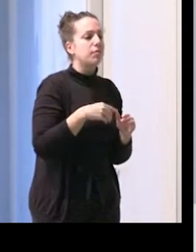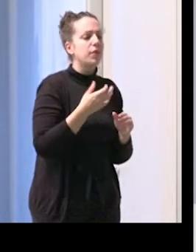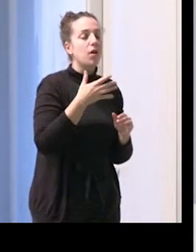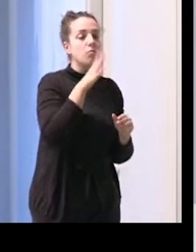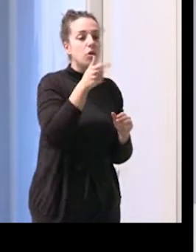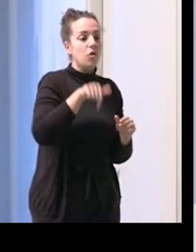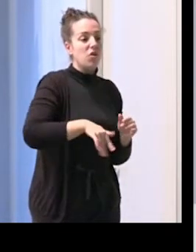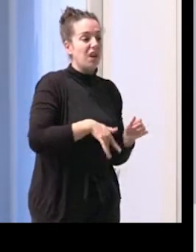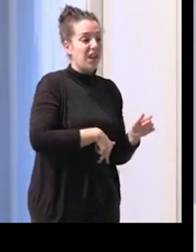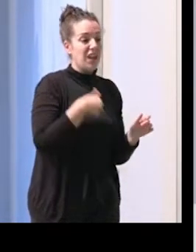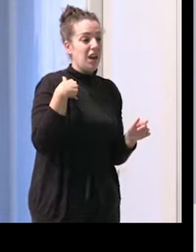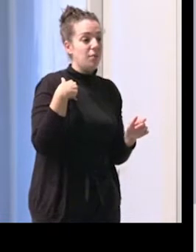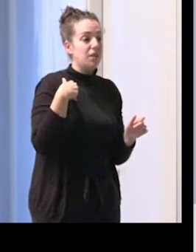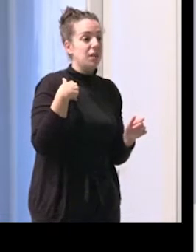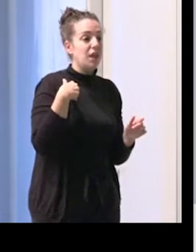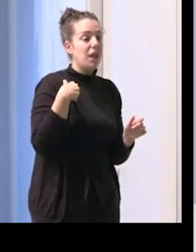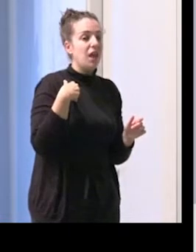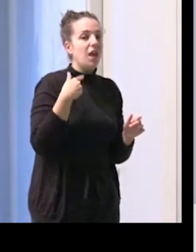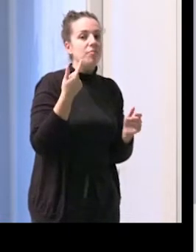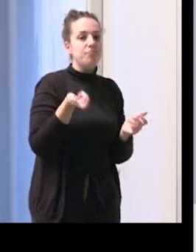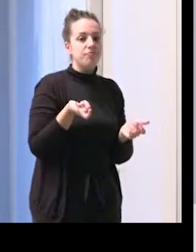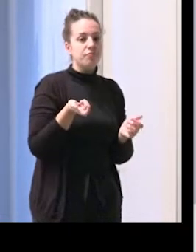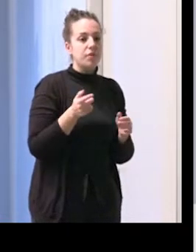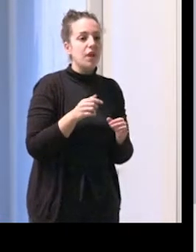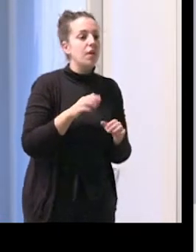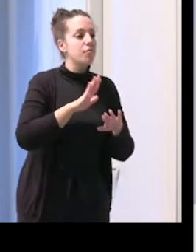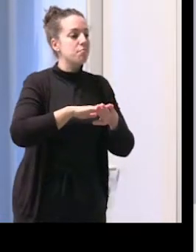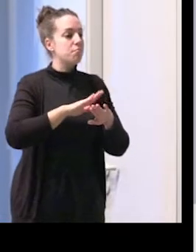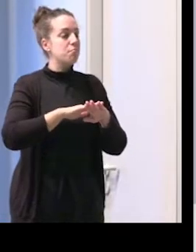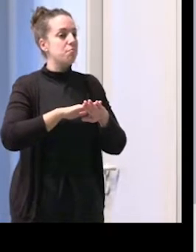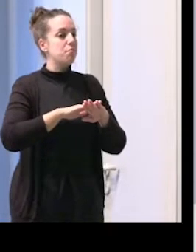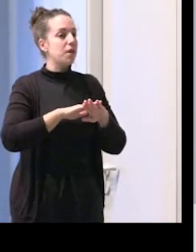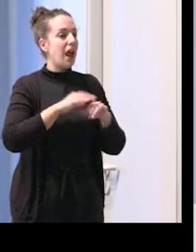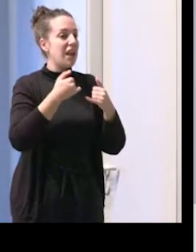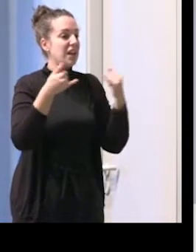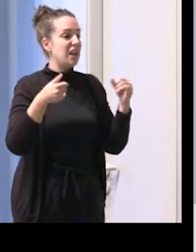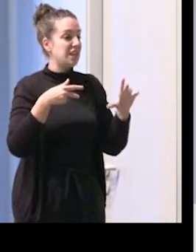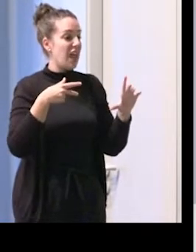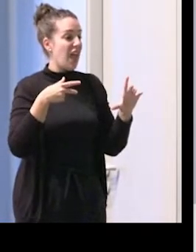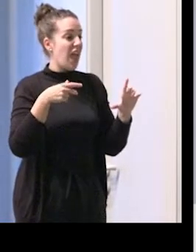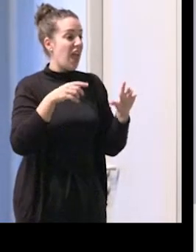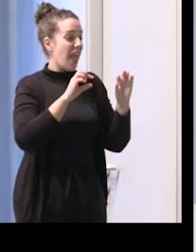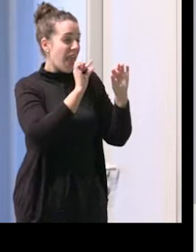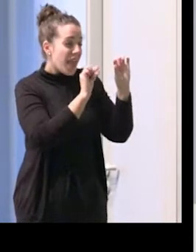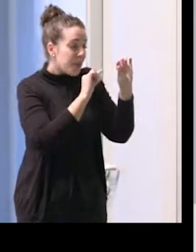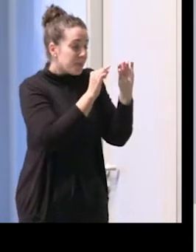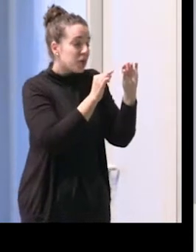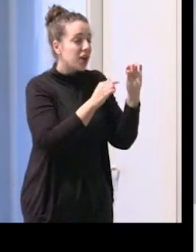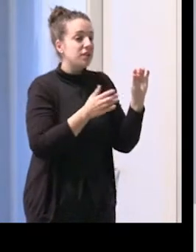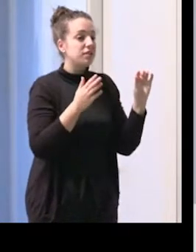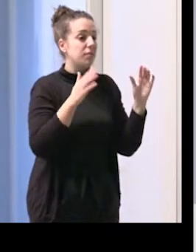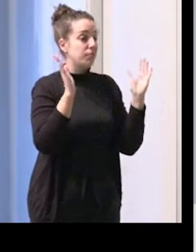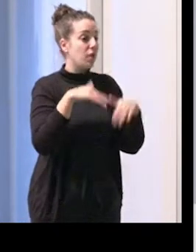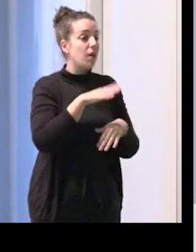día hay muy poco incentivo para desarrollar nuevas líneas embrionarias porque existe en el mundo en este momento